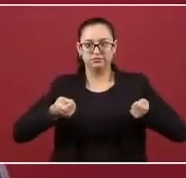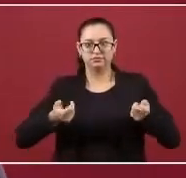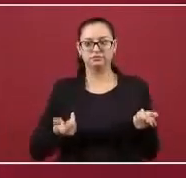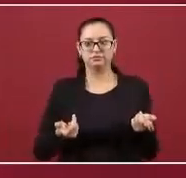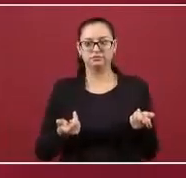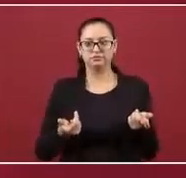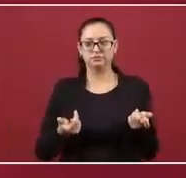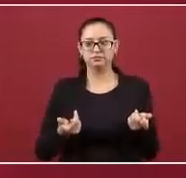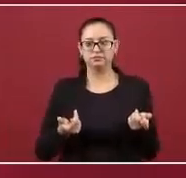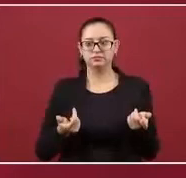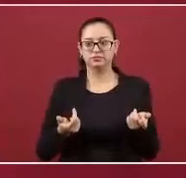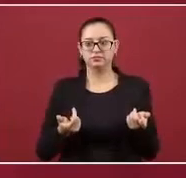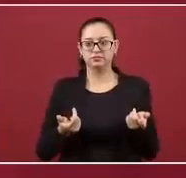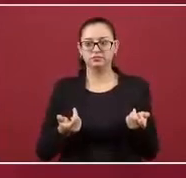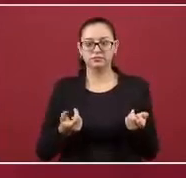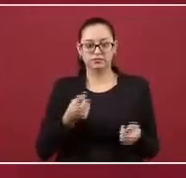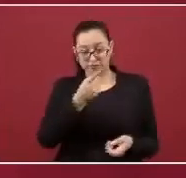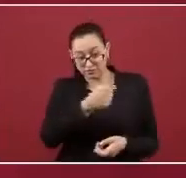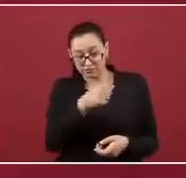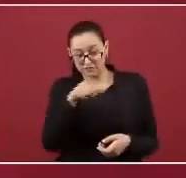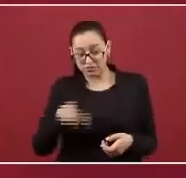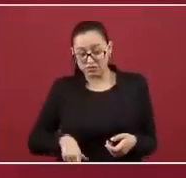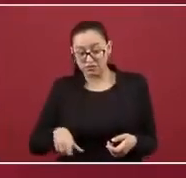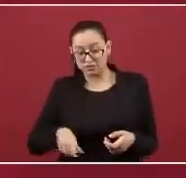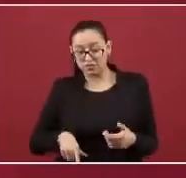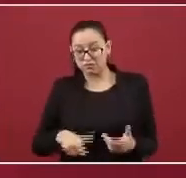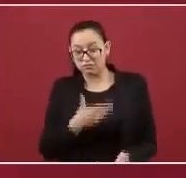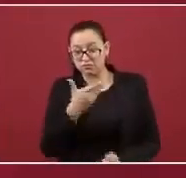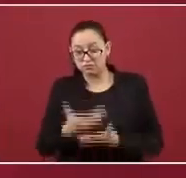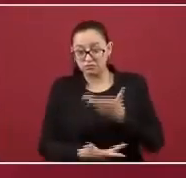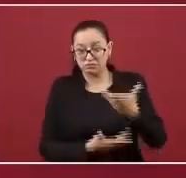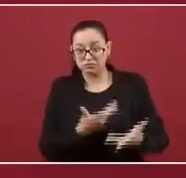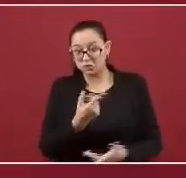Al momento de que un servidor público